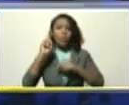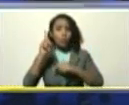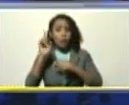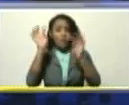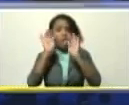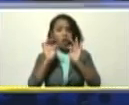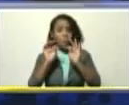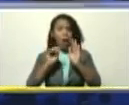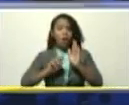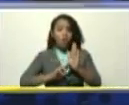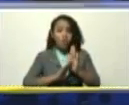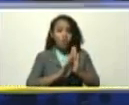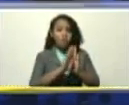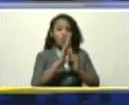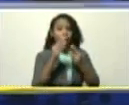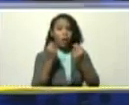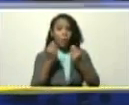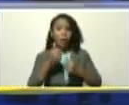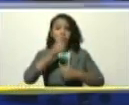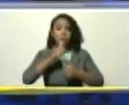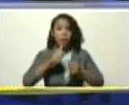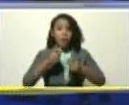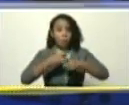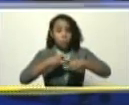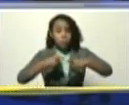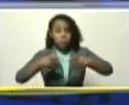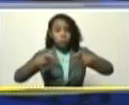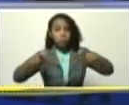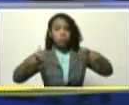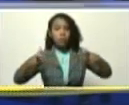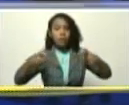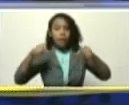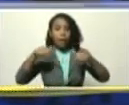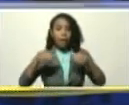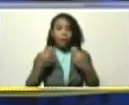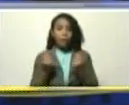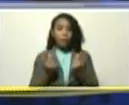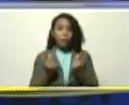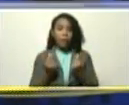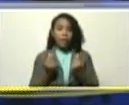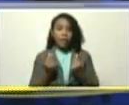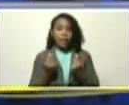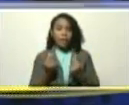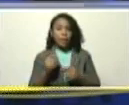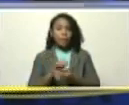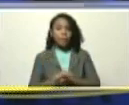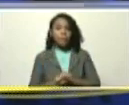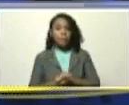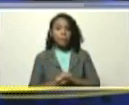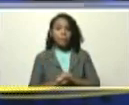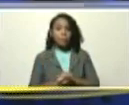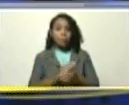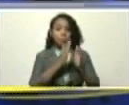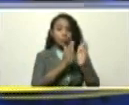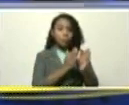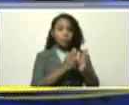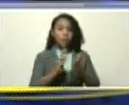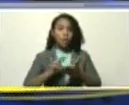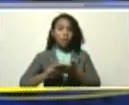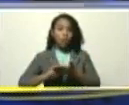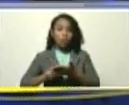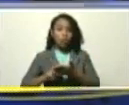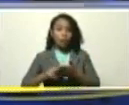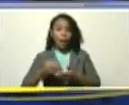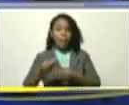recuperación económica sostenible de Venezuela, la recuperación del crecimiento económico, la recuperación del